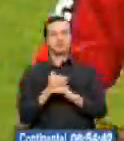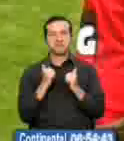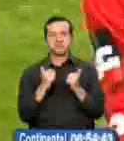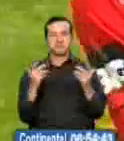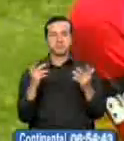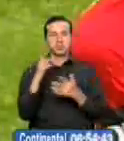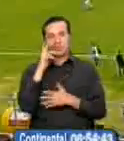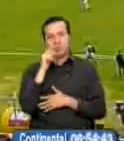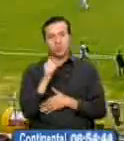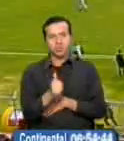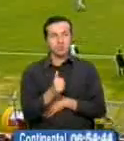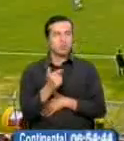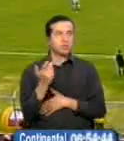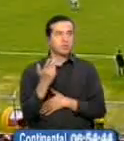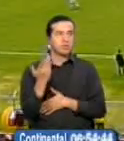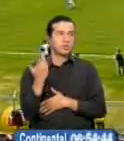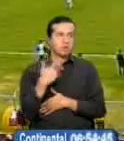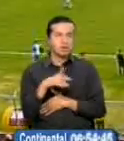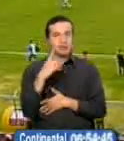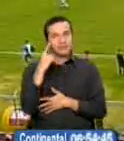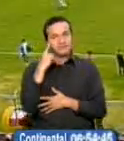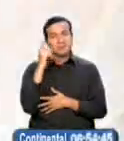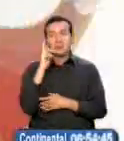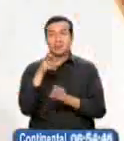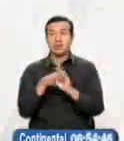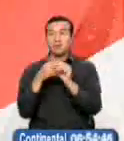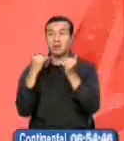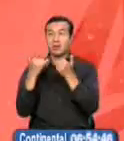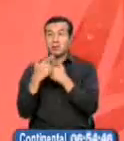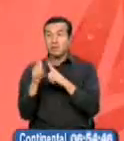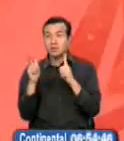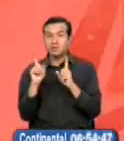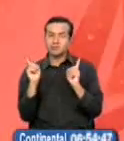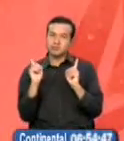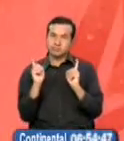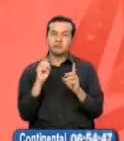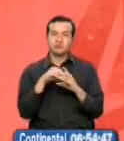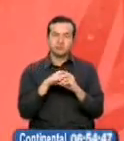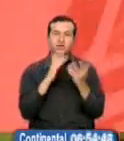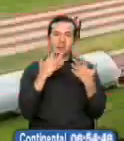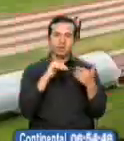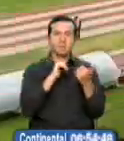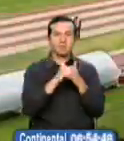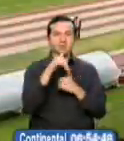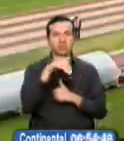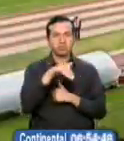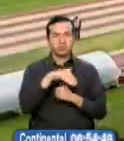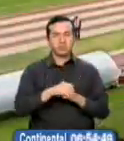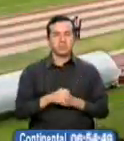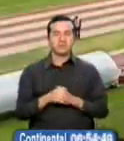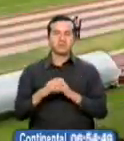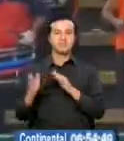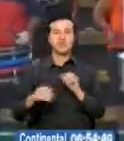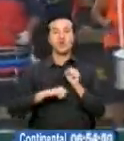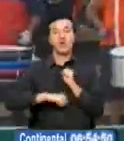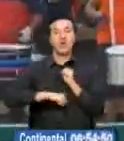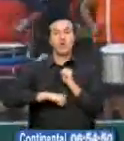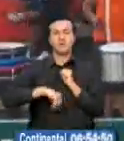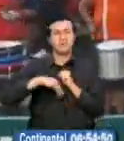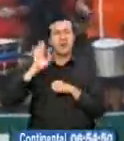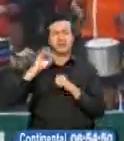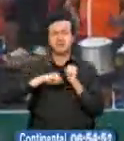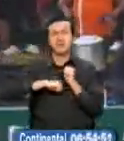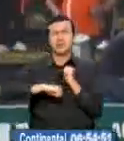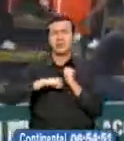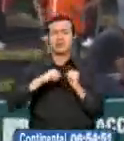Deportivo Cuenca dejó ya escapar la posibilidad de la Copa Libertadores de América, pero también está clasificado a la Sudamericana. Y vamos a la goleada de la fecha en